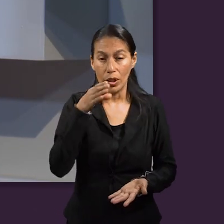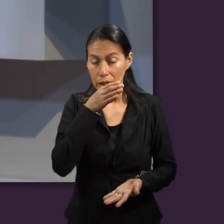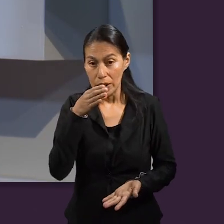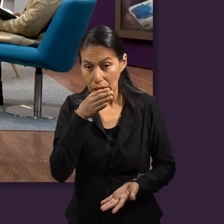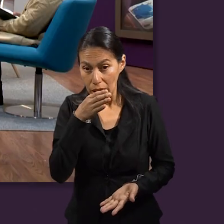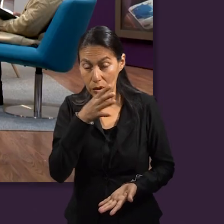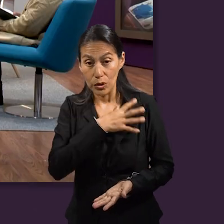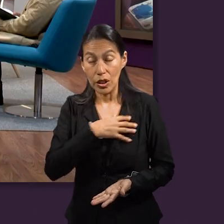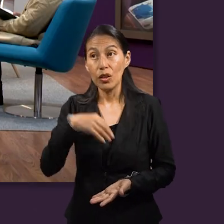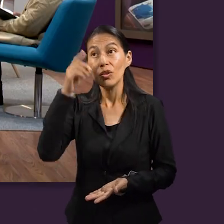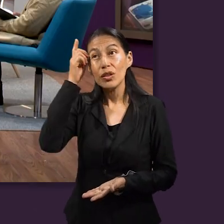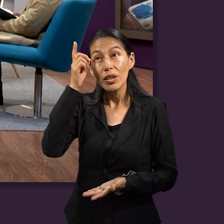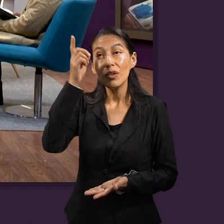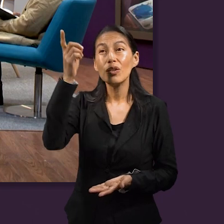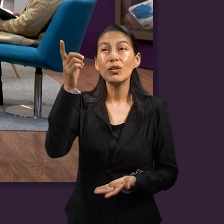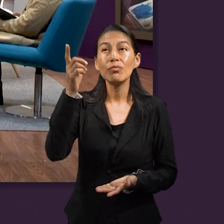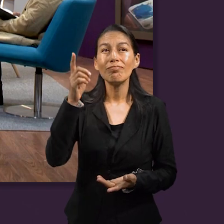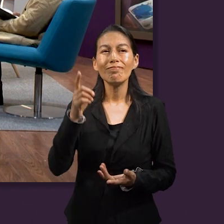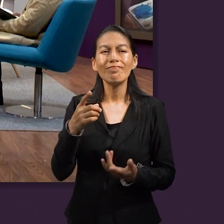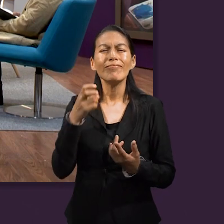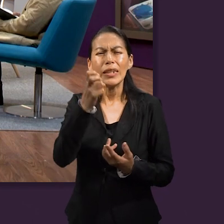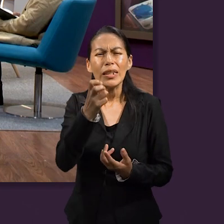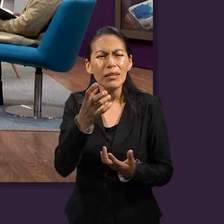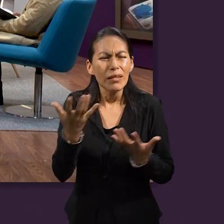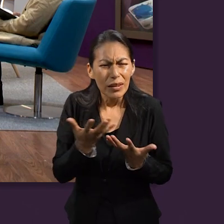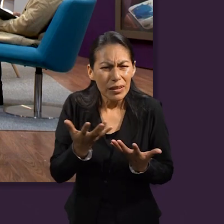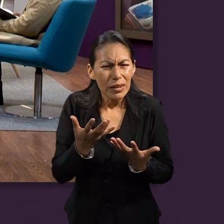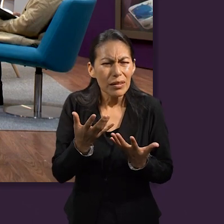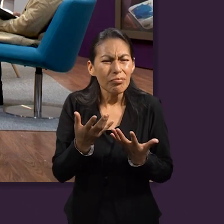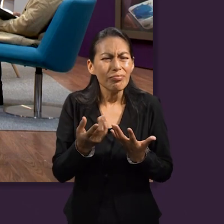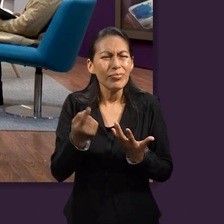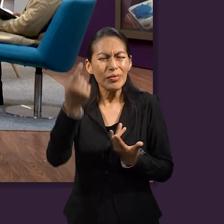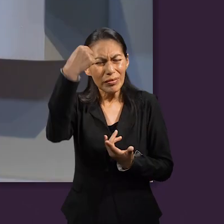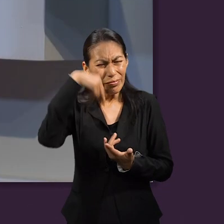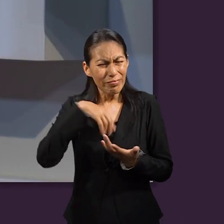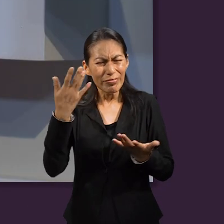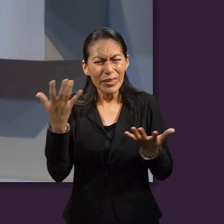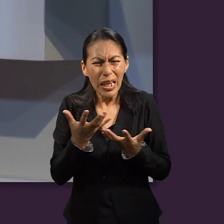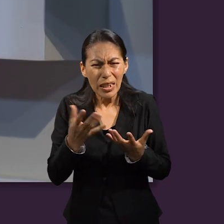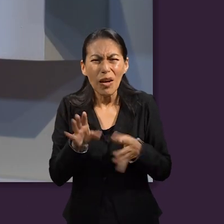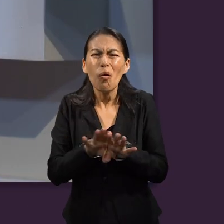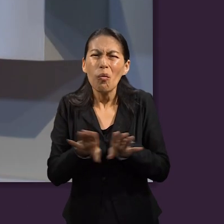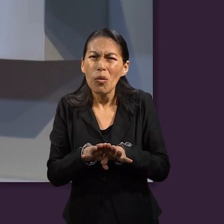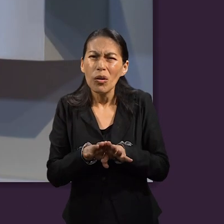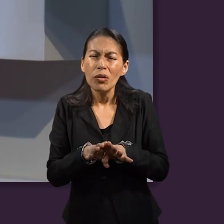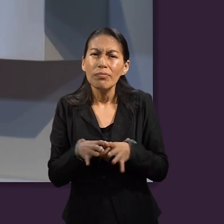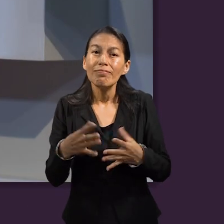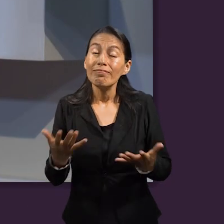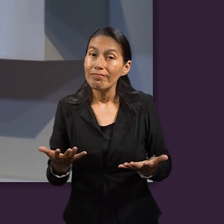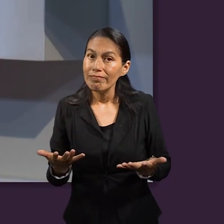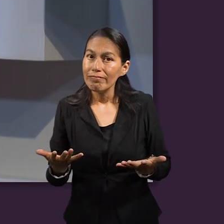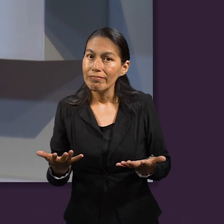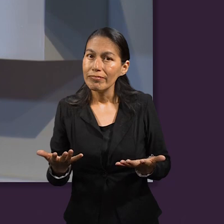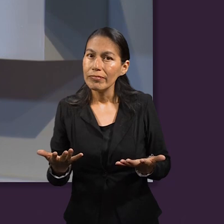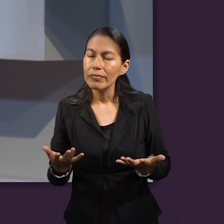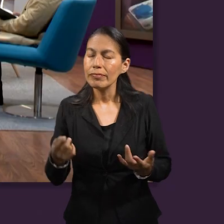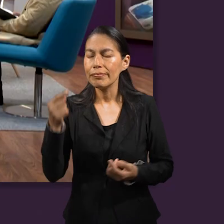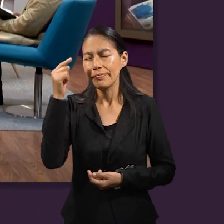nosotros como como cristianos o hijos de dios como enfrentamos ese tipo de situaciones